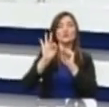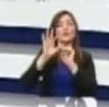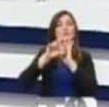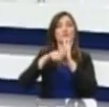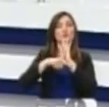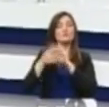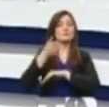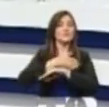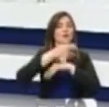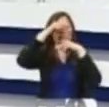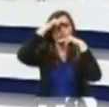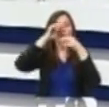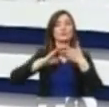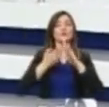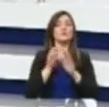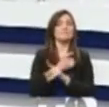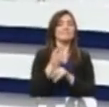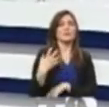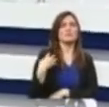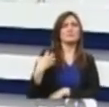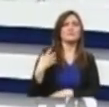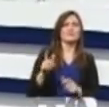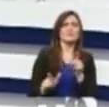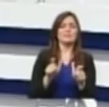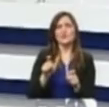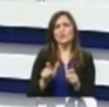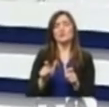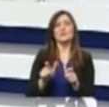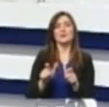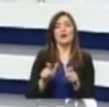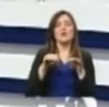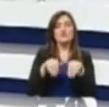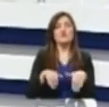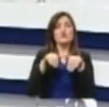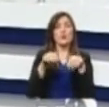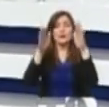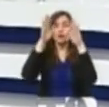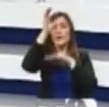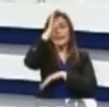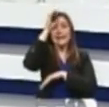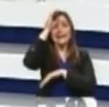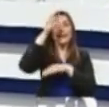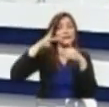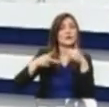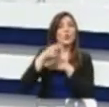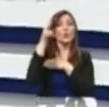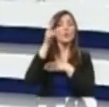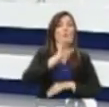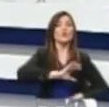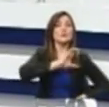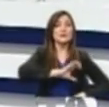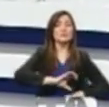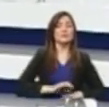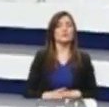a nuestro noticiero de la comunidad. Llegaron varias quejas de personas que llevaron a sus mascotas para ser atendidas en la recientemente inaugurada